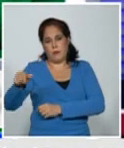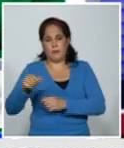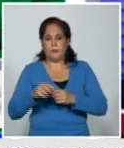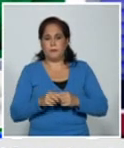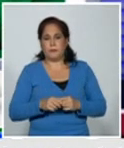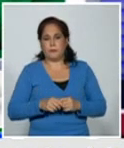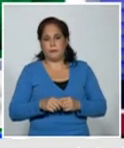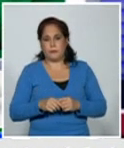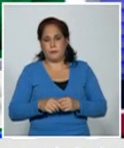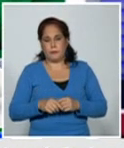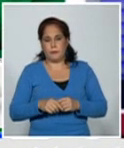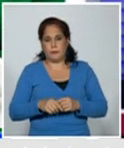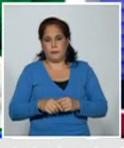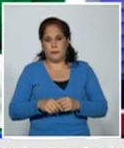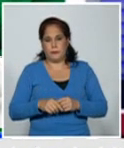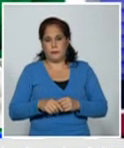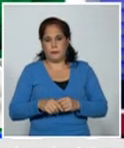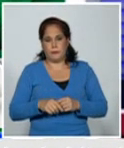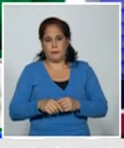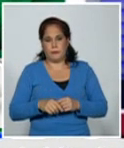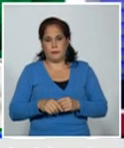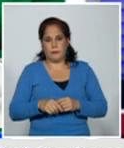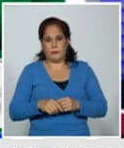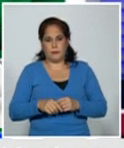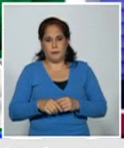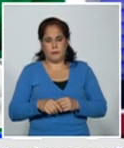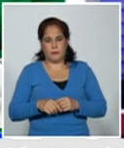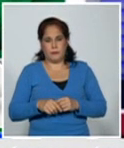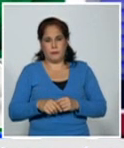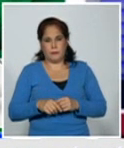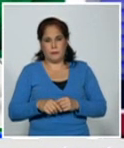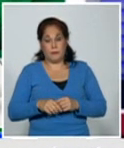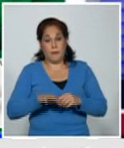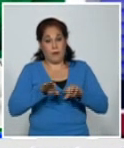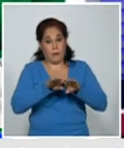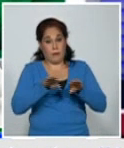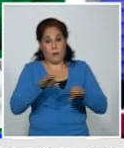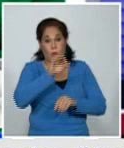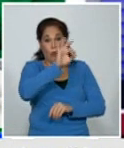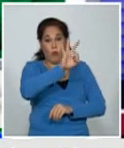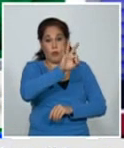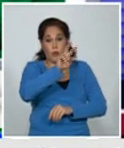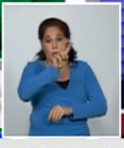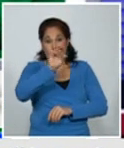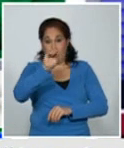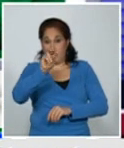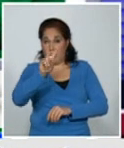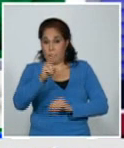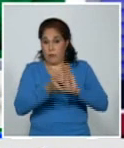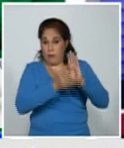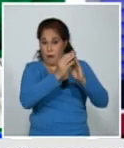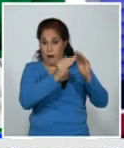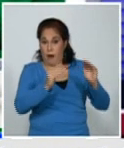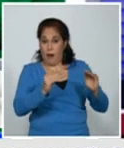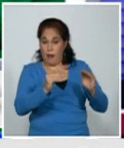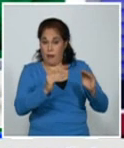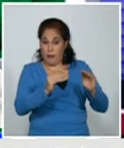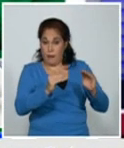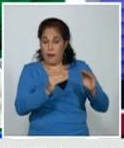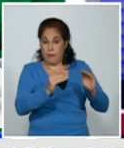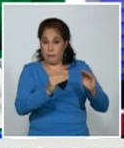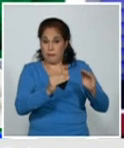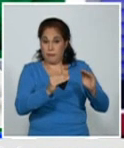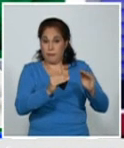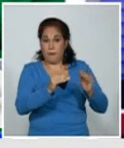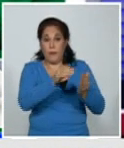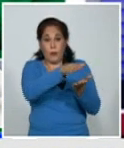personas que están confirmados. Ya con estas 802 altas estamos hablando de que